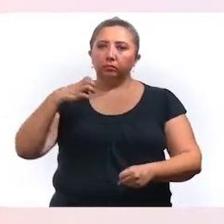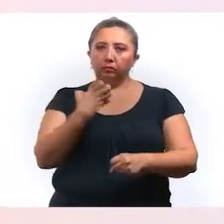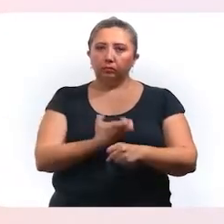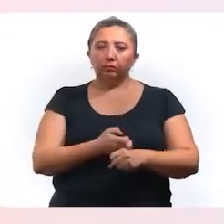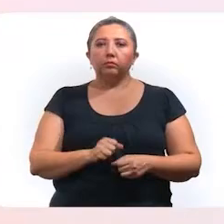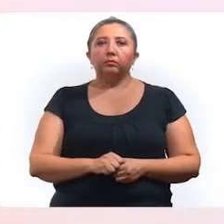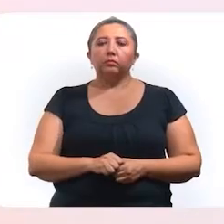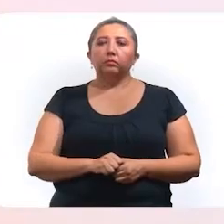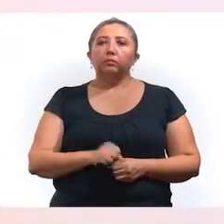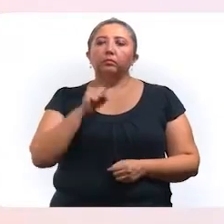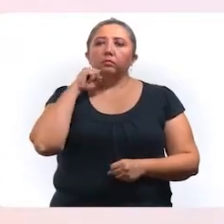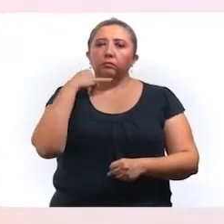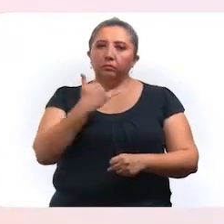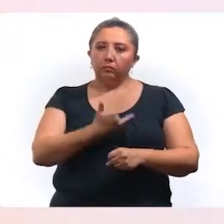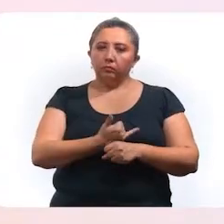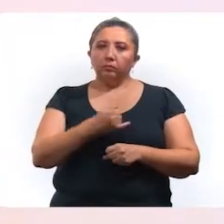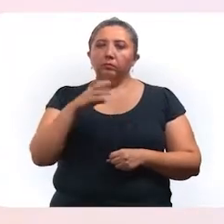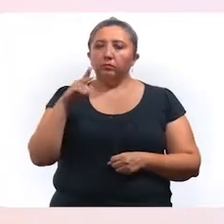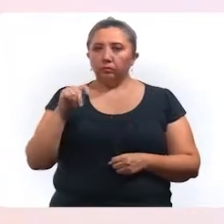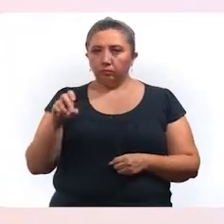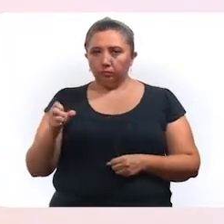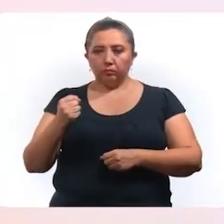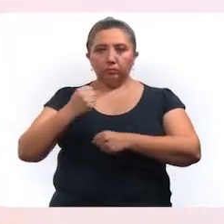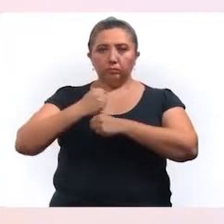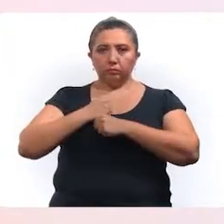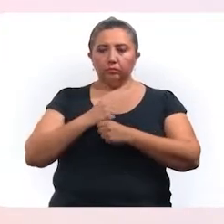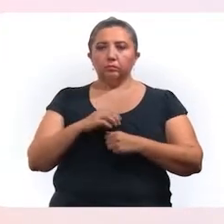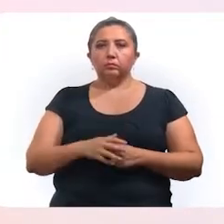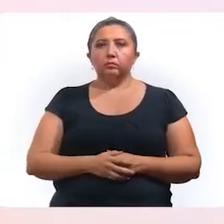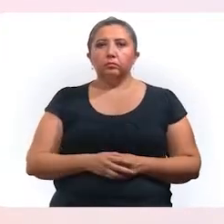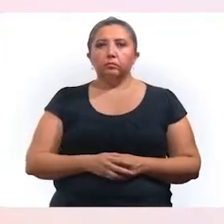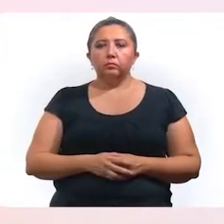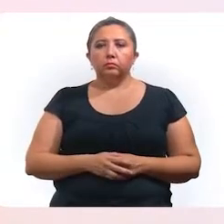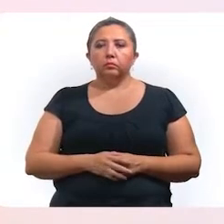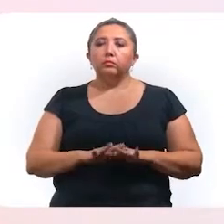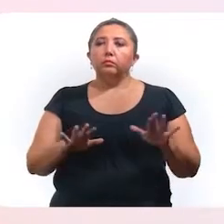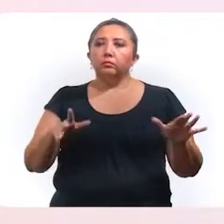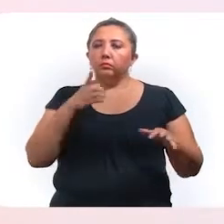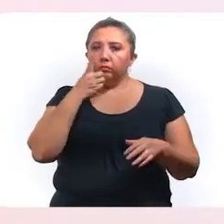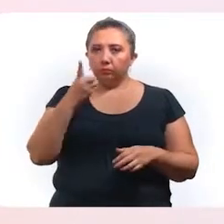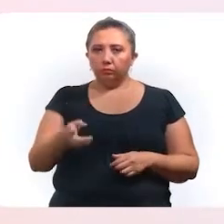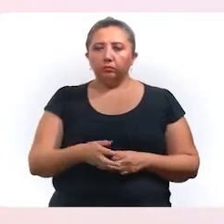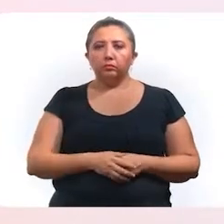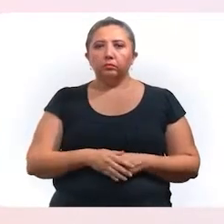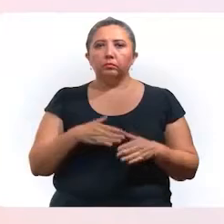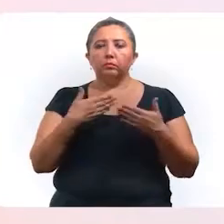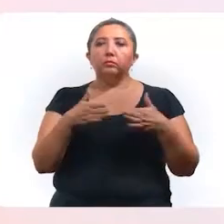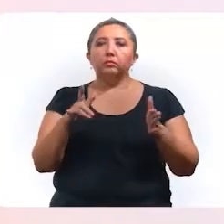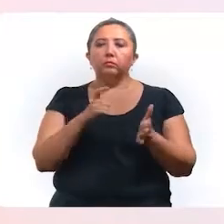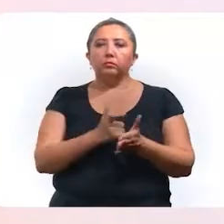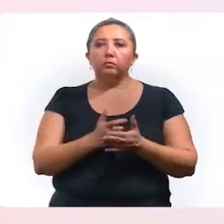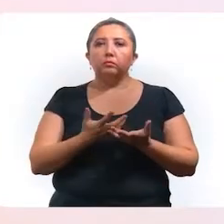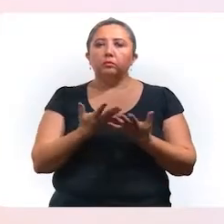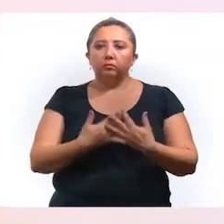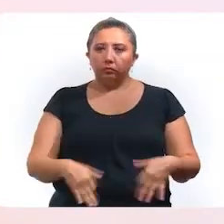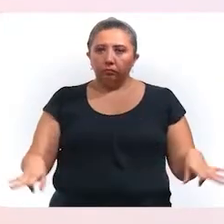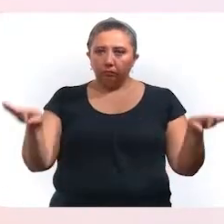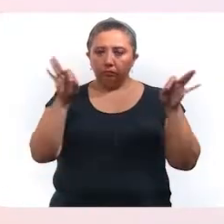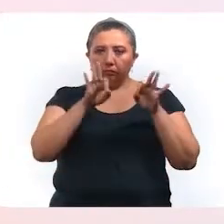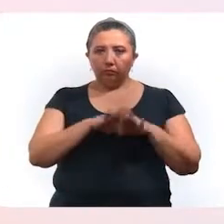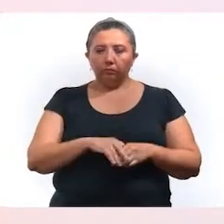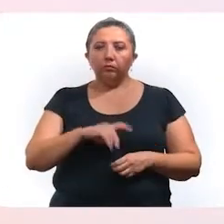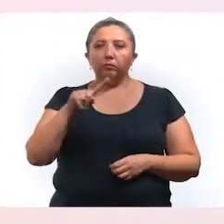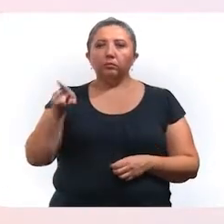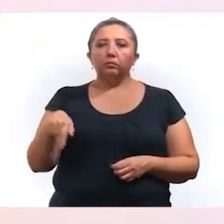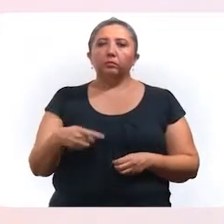Gobierno del Estado, la Secretaría de Bienestar y las Fuerzas Armadas. Como se ha señalado, en la reapertura económica los datos